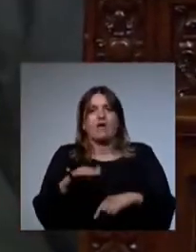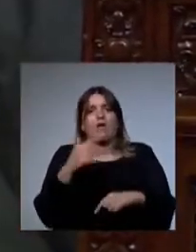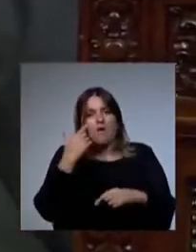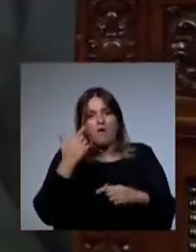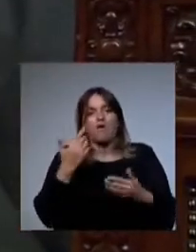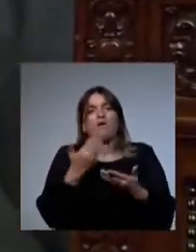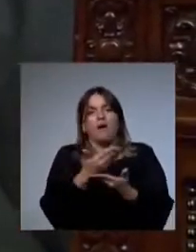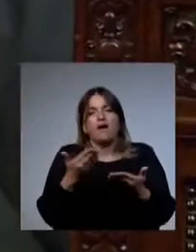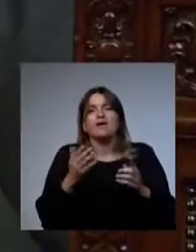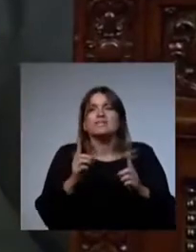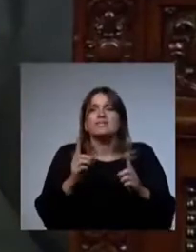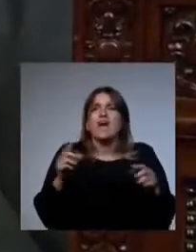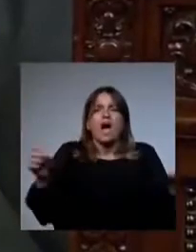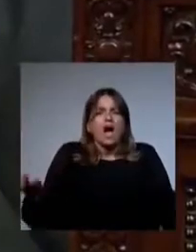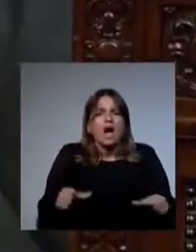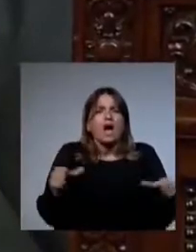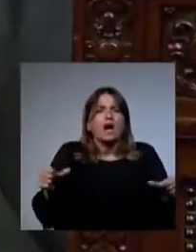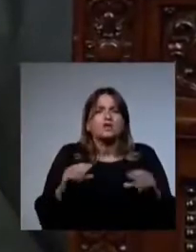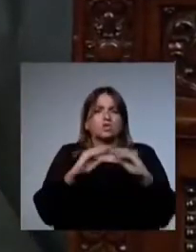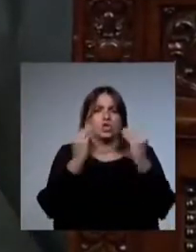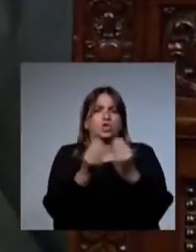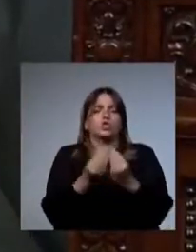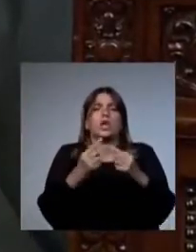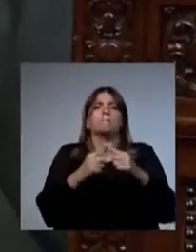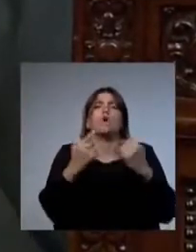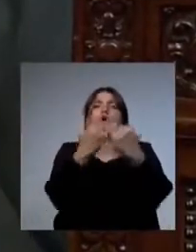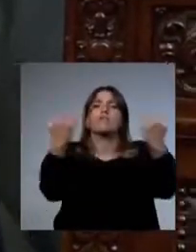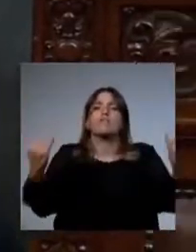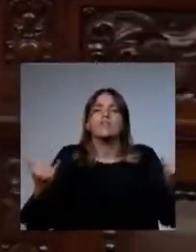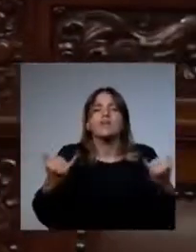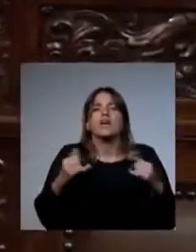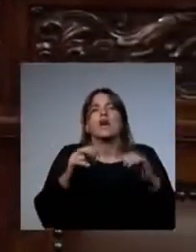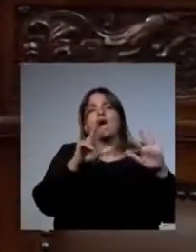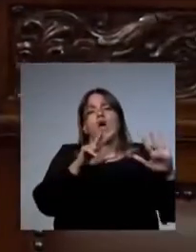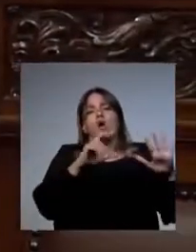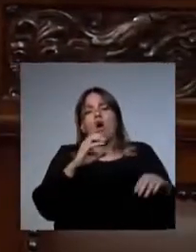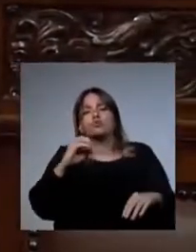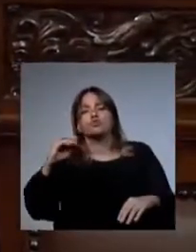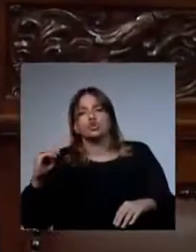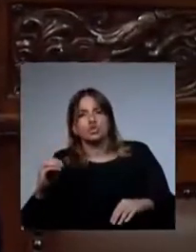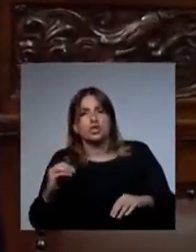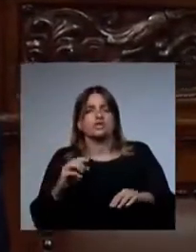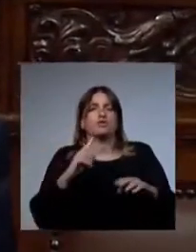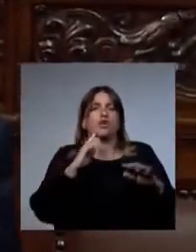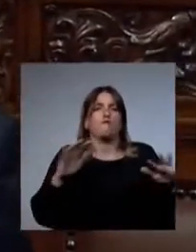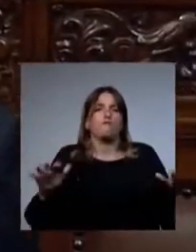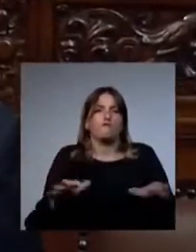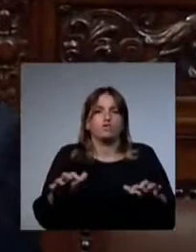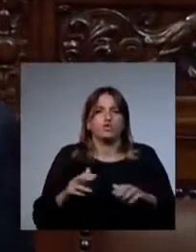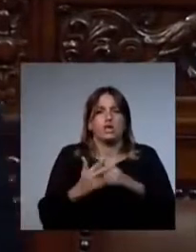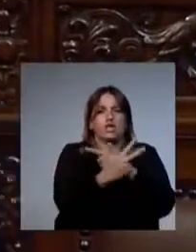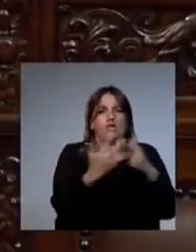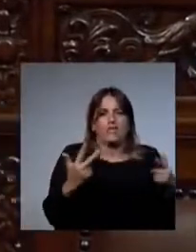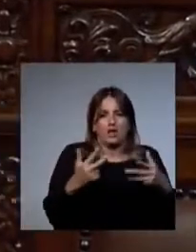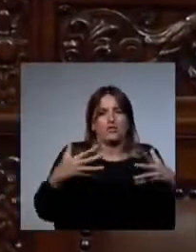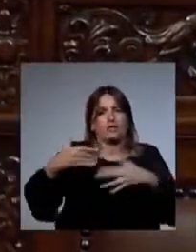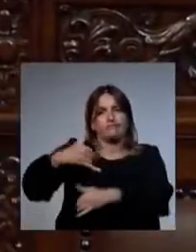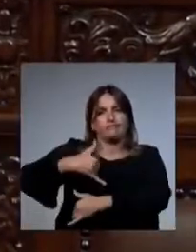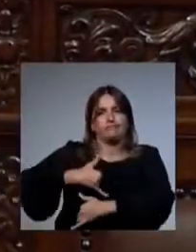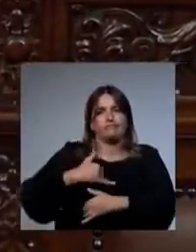y se han desplegado diariamente cerca de 800 efectivos de las tres fuerzas,